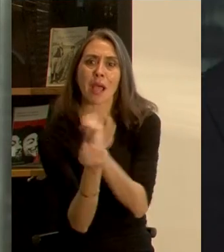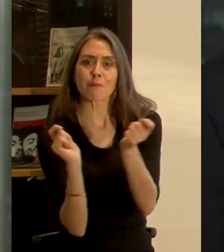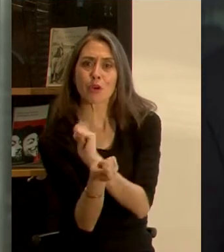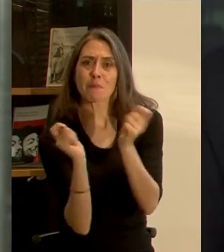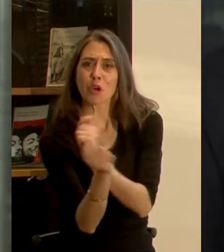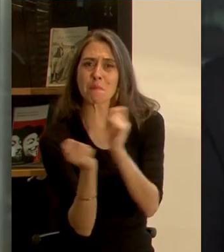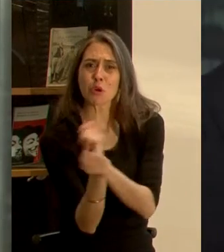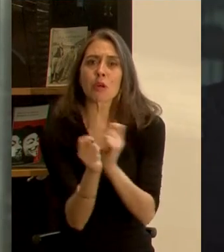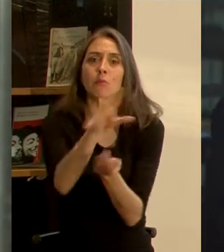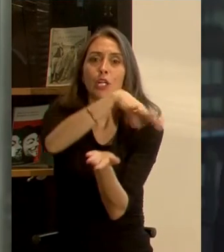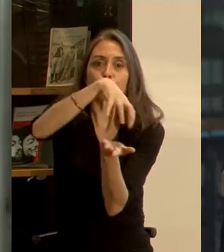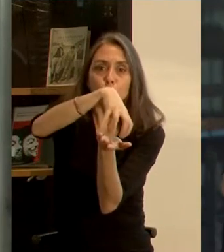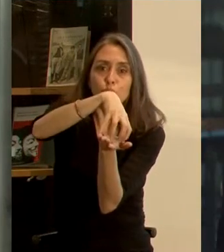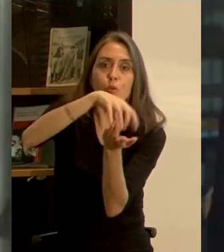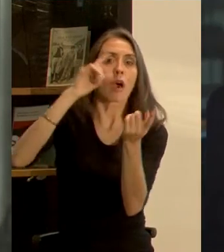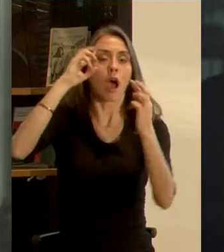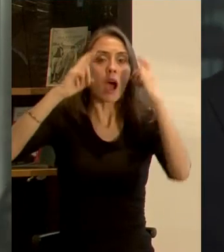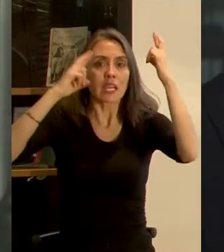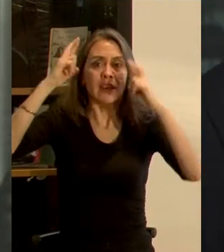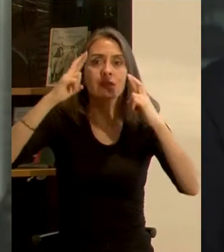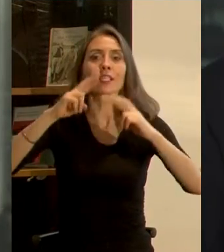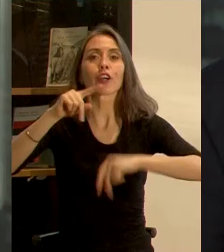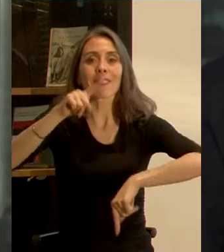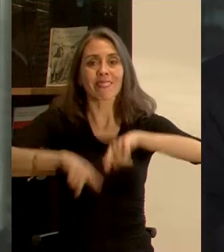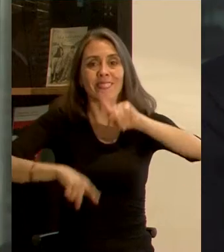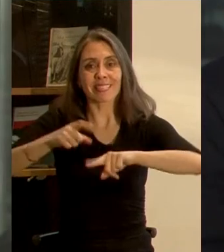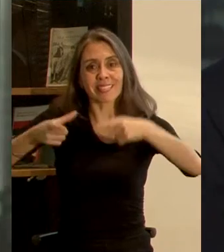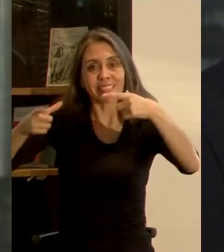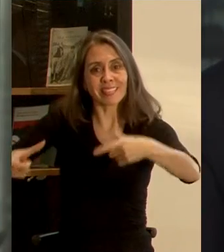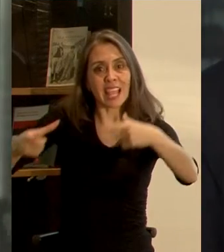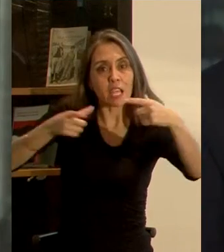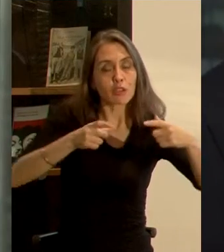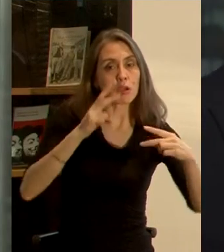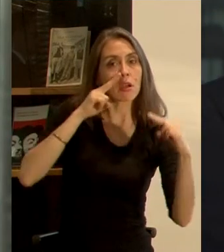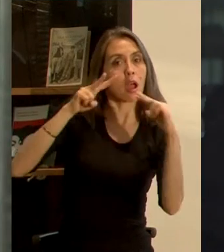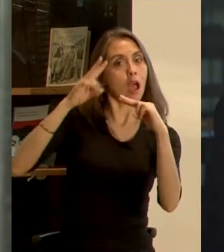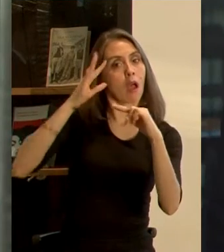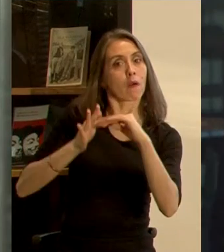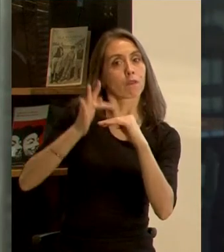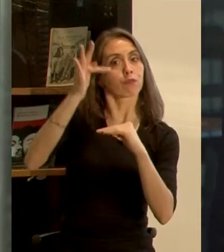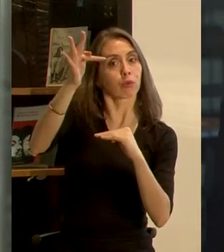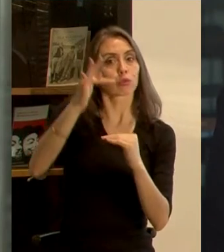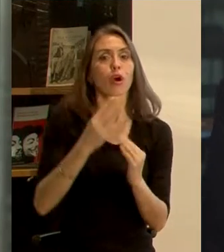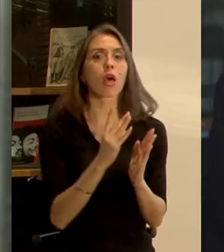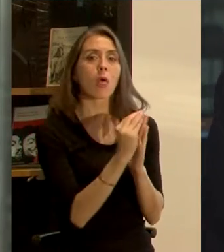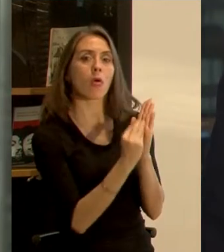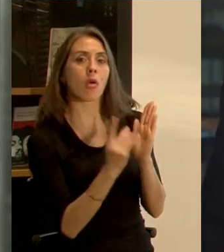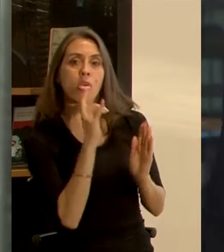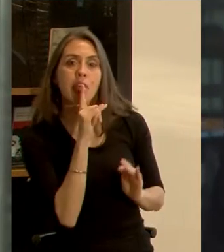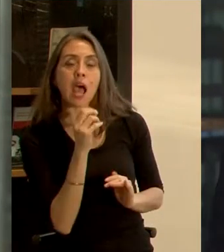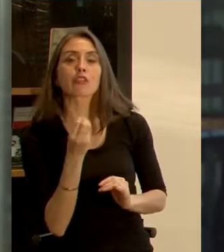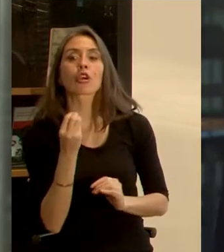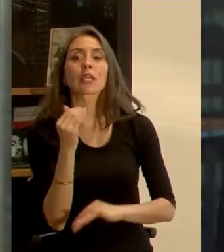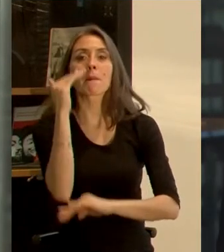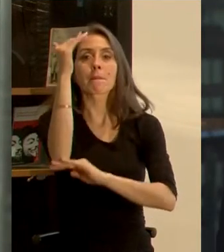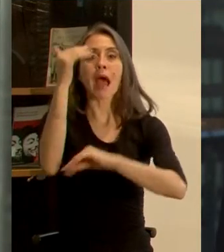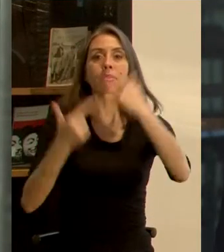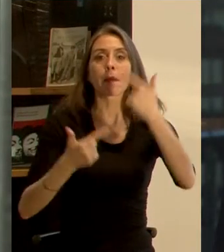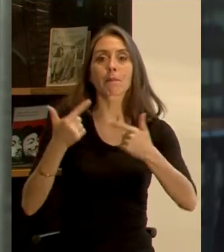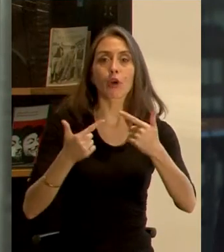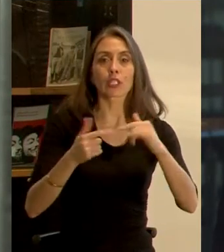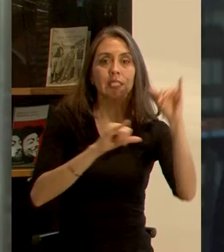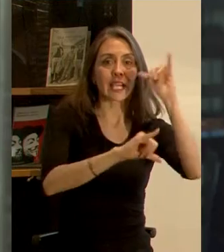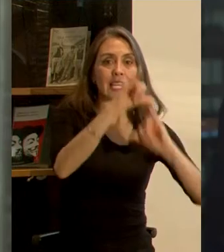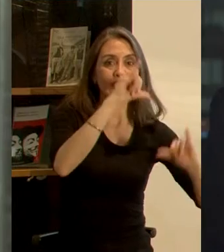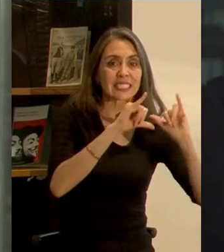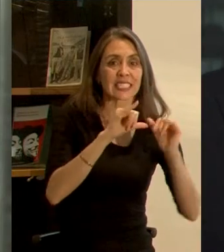entrar a reflexionar a los territorios en ese escenario, el escenario de los datos. ¿Cuál es la geopolítica del siglo XXI? La